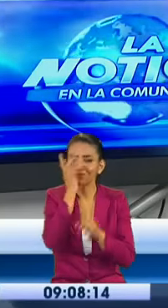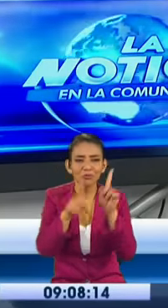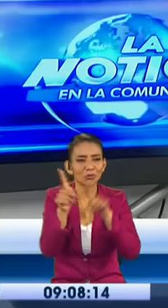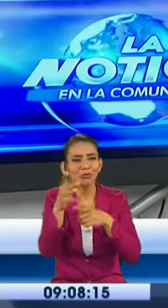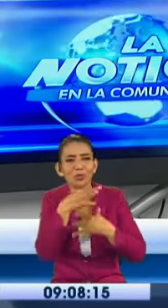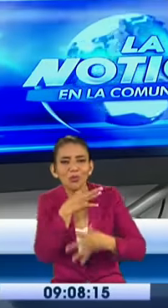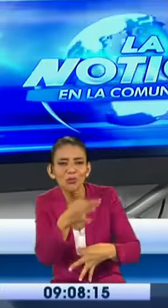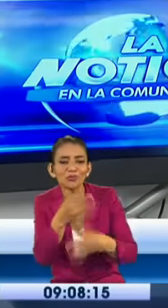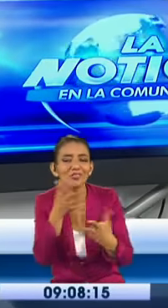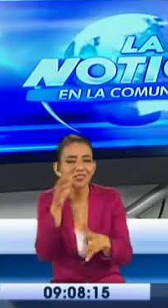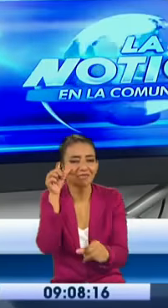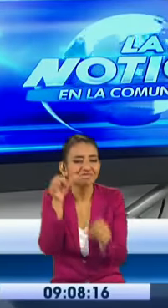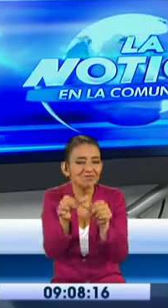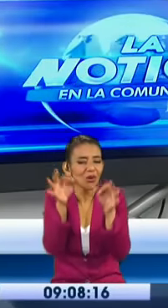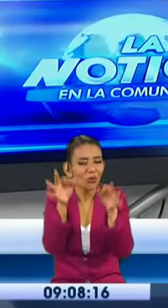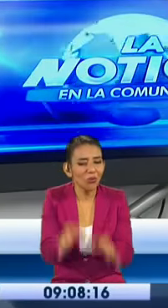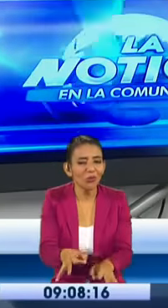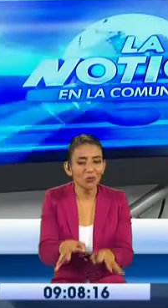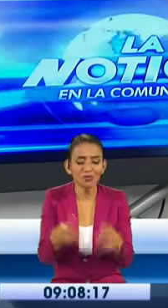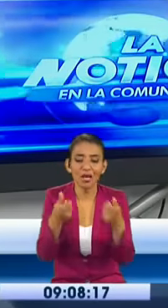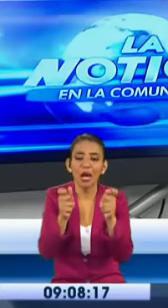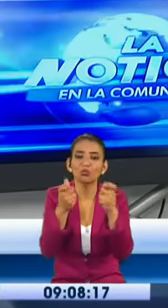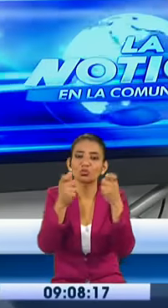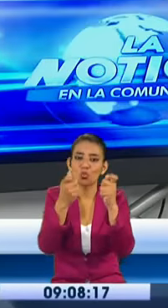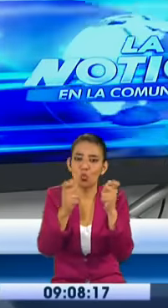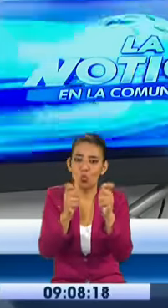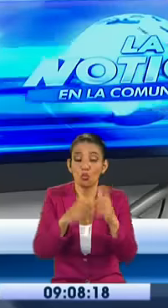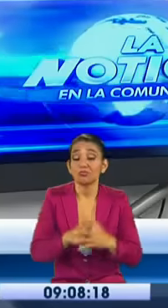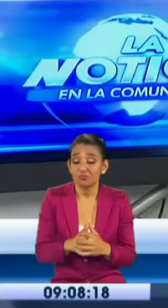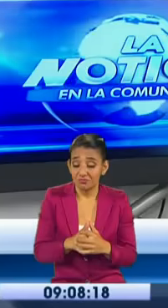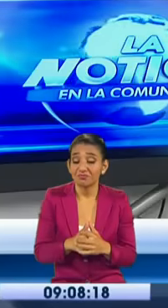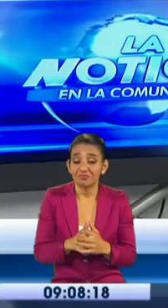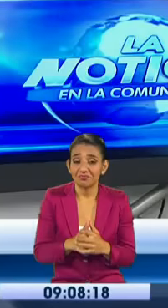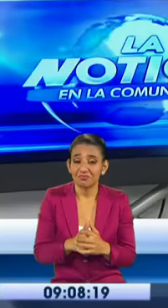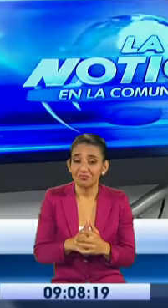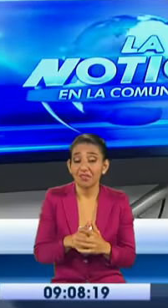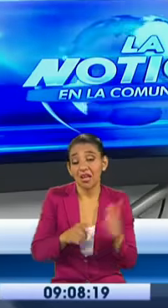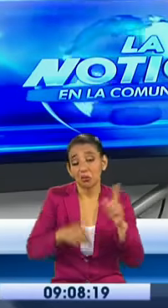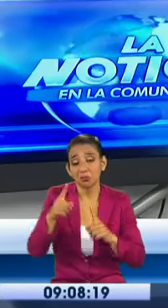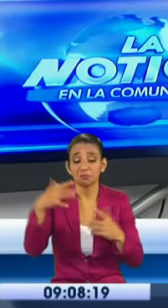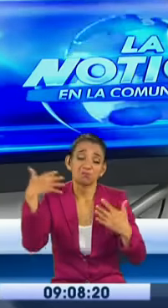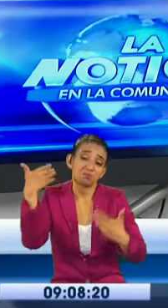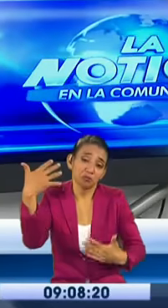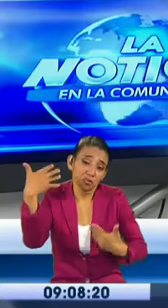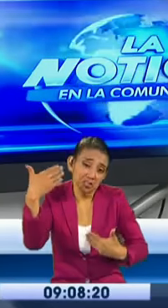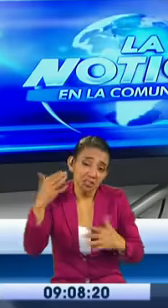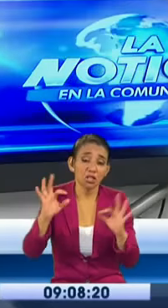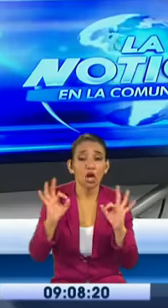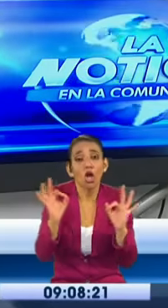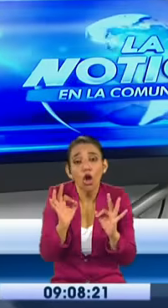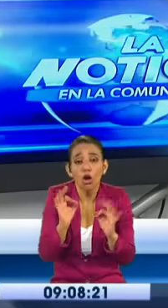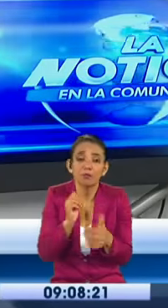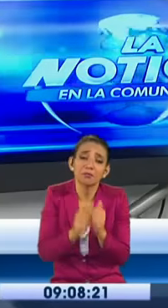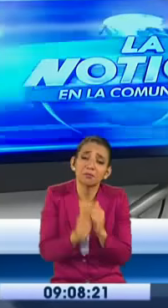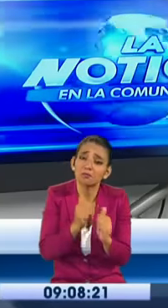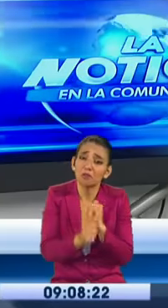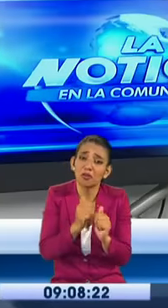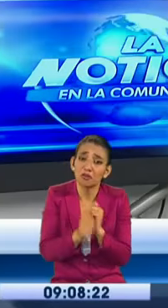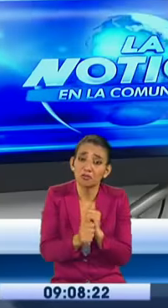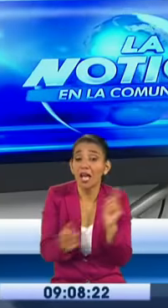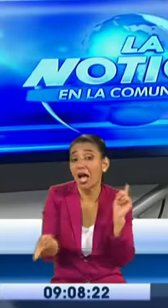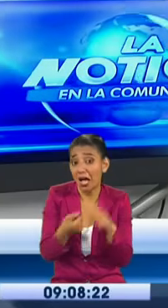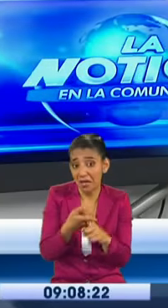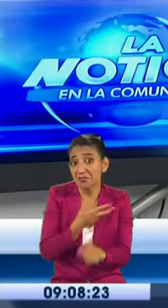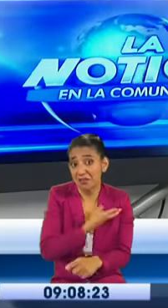han quedado plasmadas en el arte del caucho. Aquí se incluyen personalidades de la política, deportes, en fin, hasta